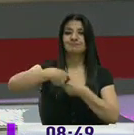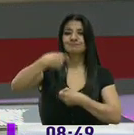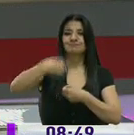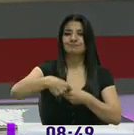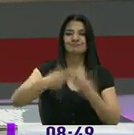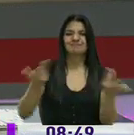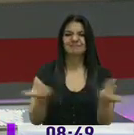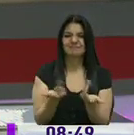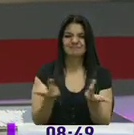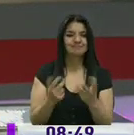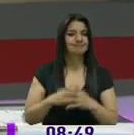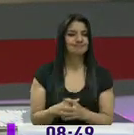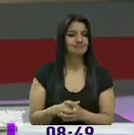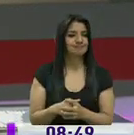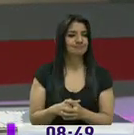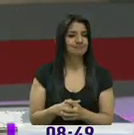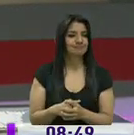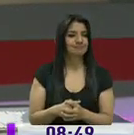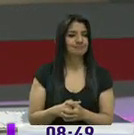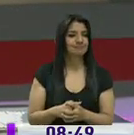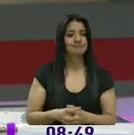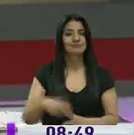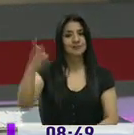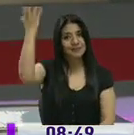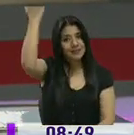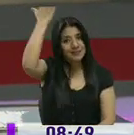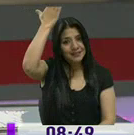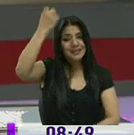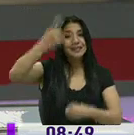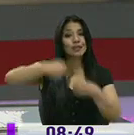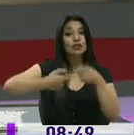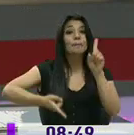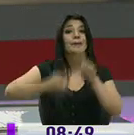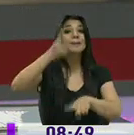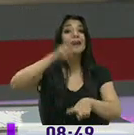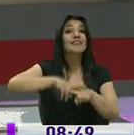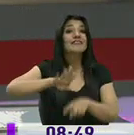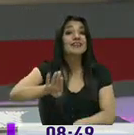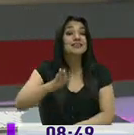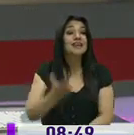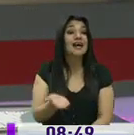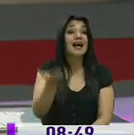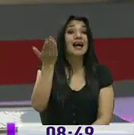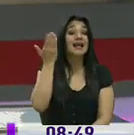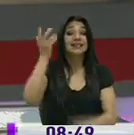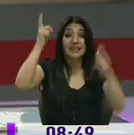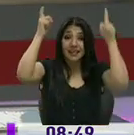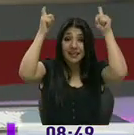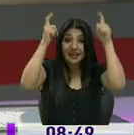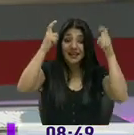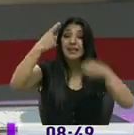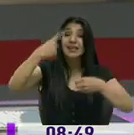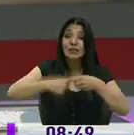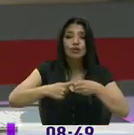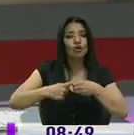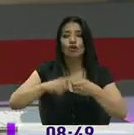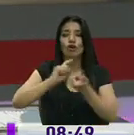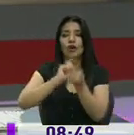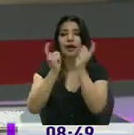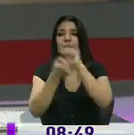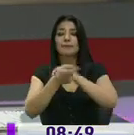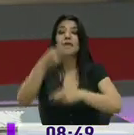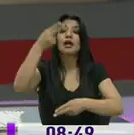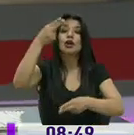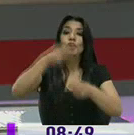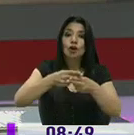que se elegirá por primera vez a la reina se acuerdan que antes era reina equipo pues ahora vamos a tener reina de